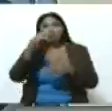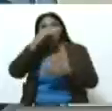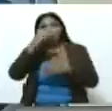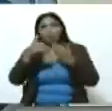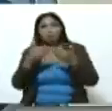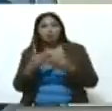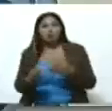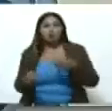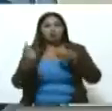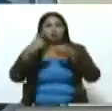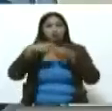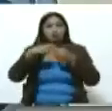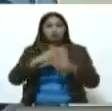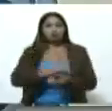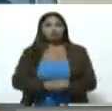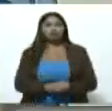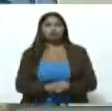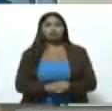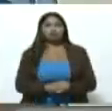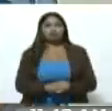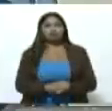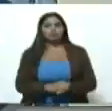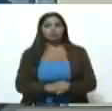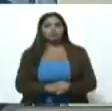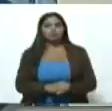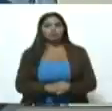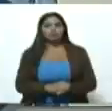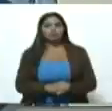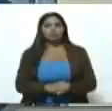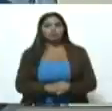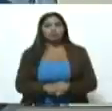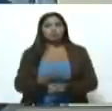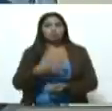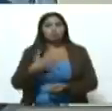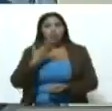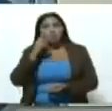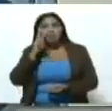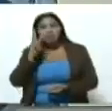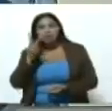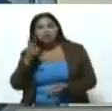y asociación. Como podemos observar,